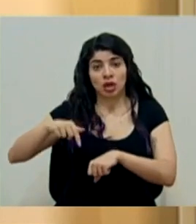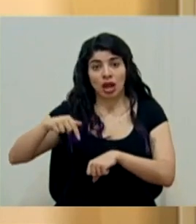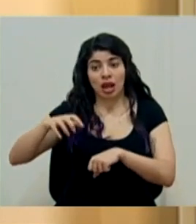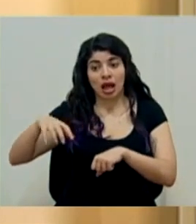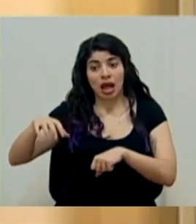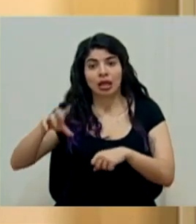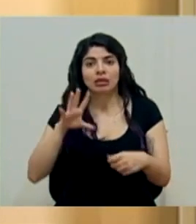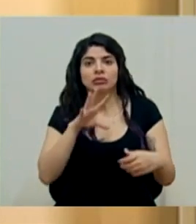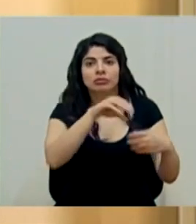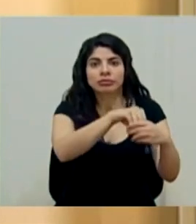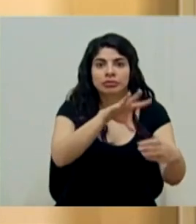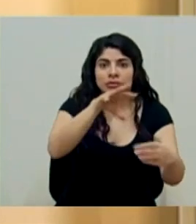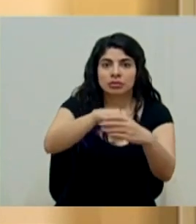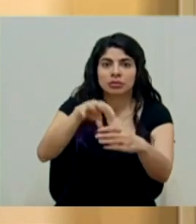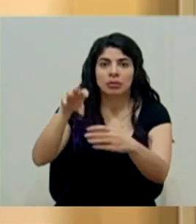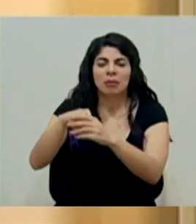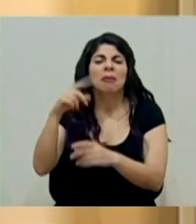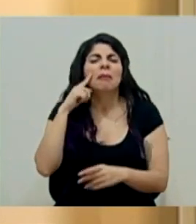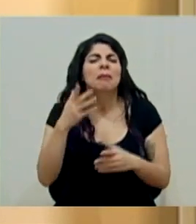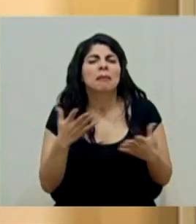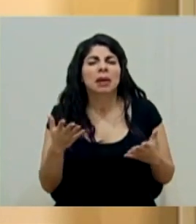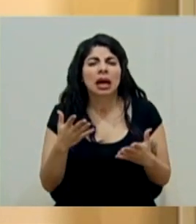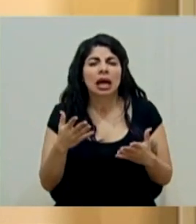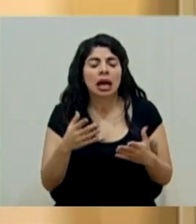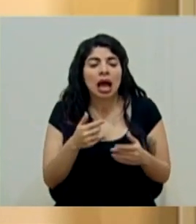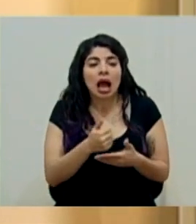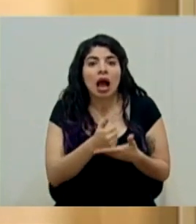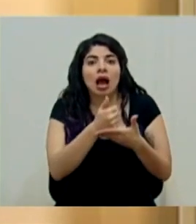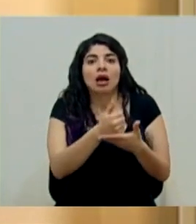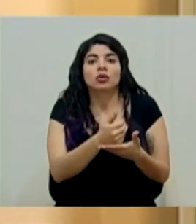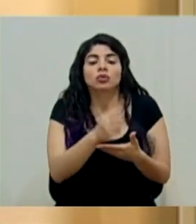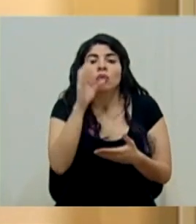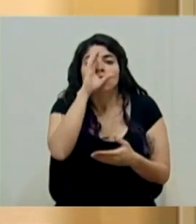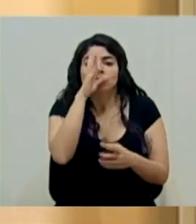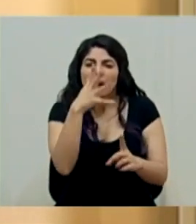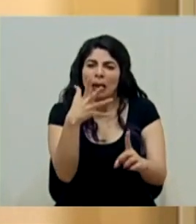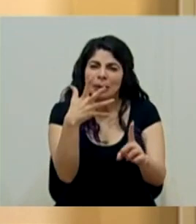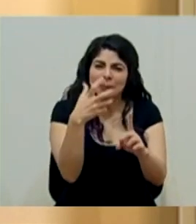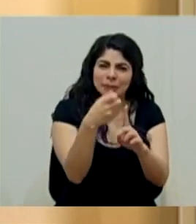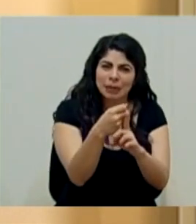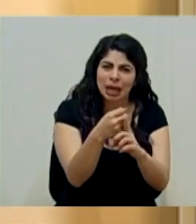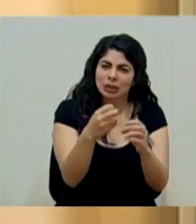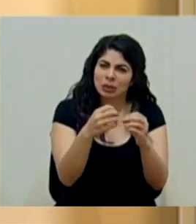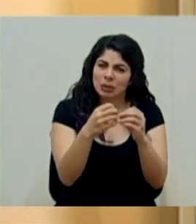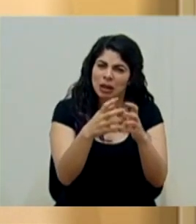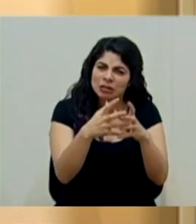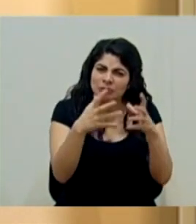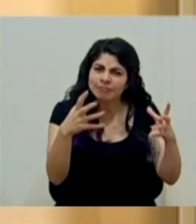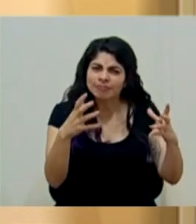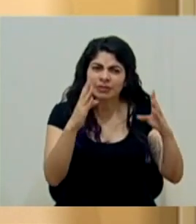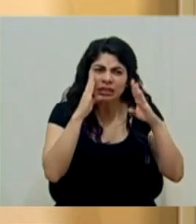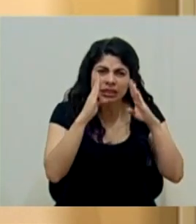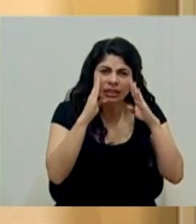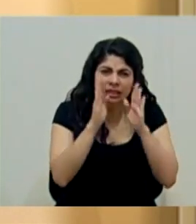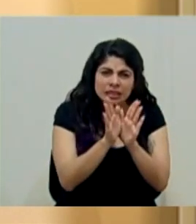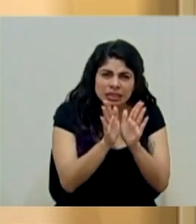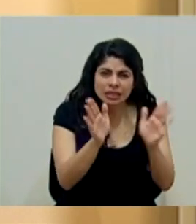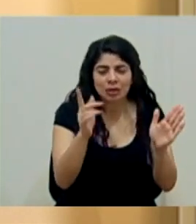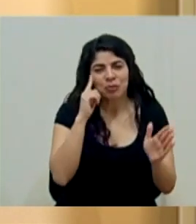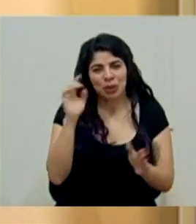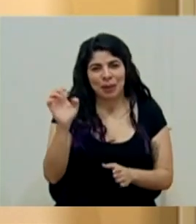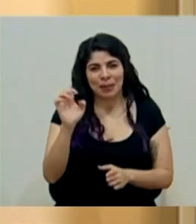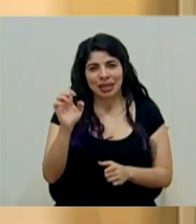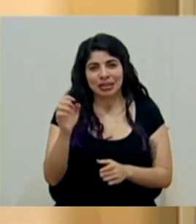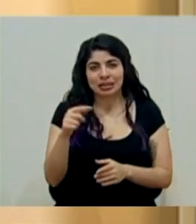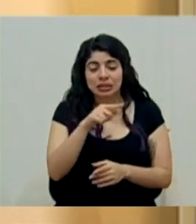los cantones para tratar de generar un impacto directo en la atención o en el marco de la atención de esta